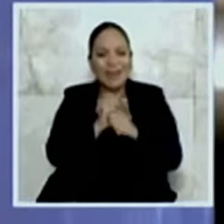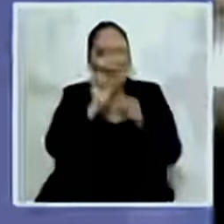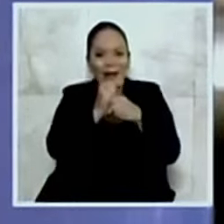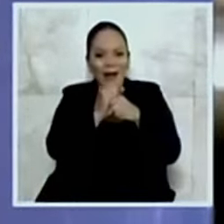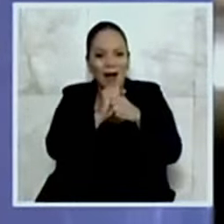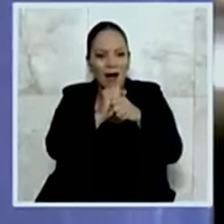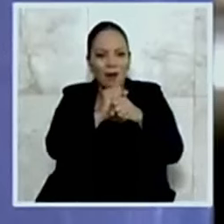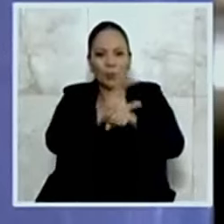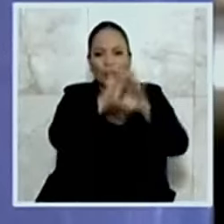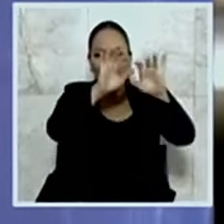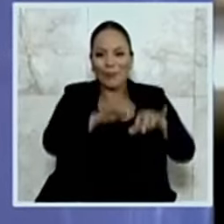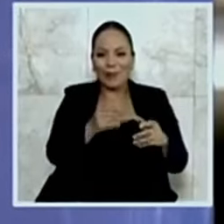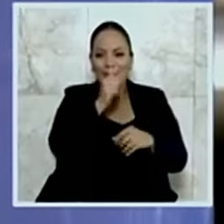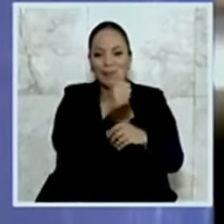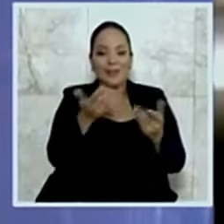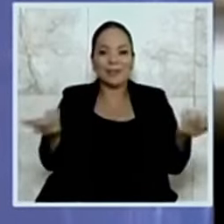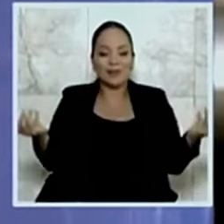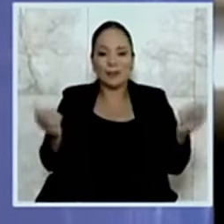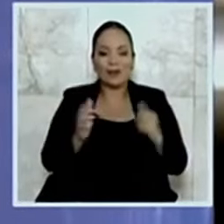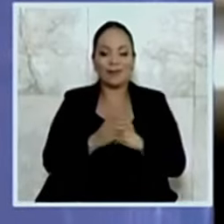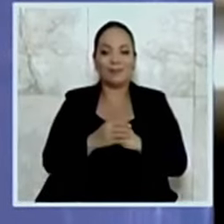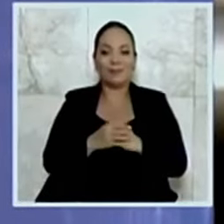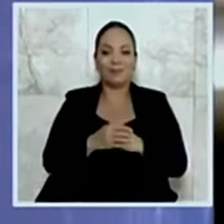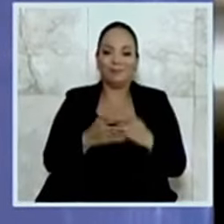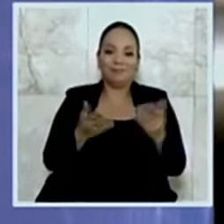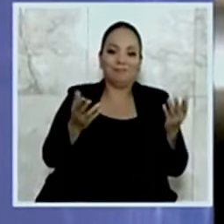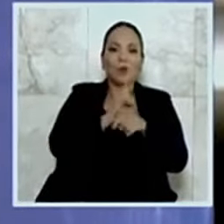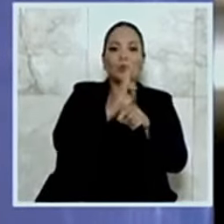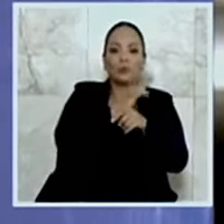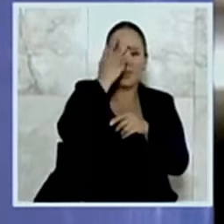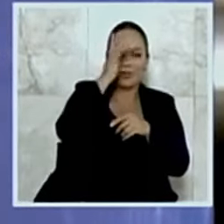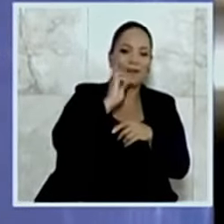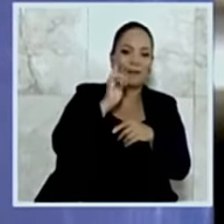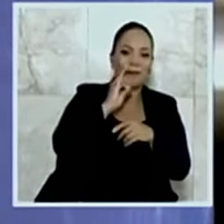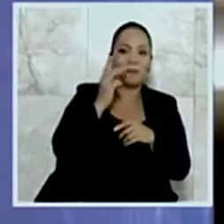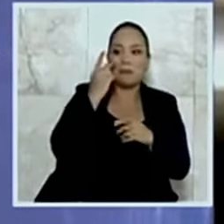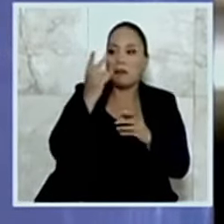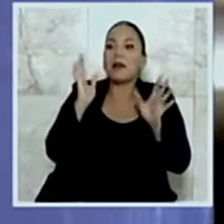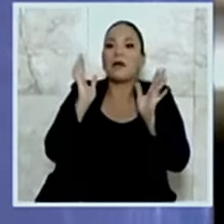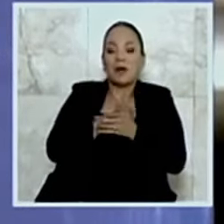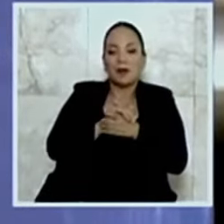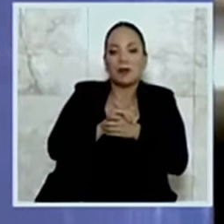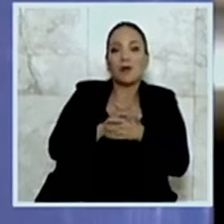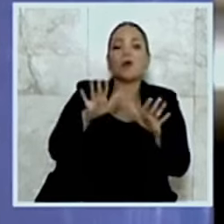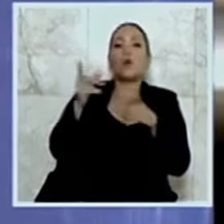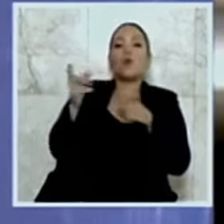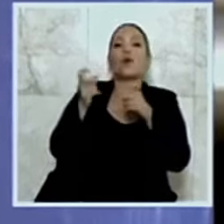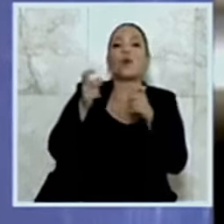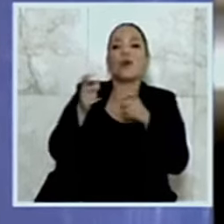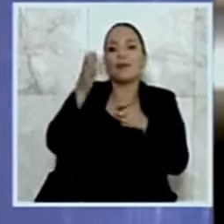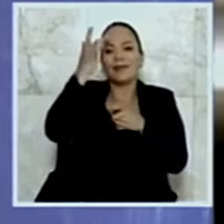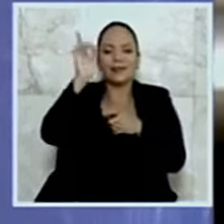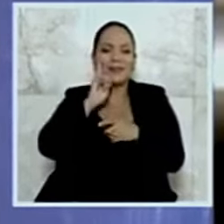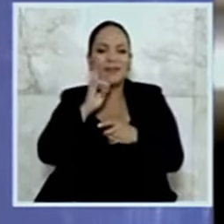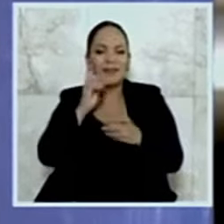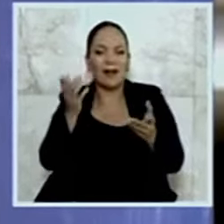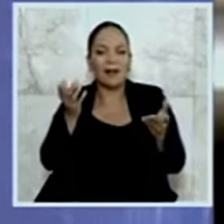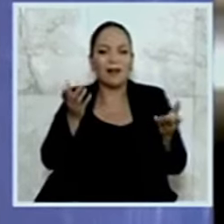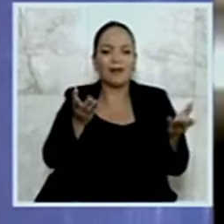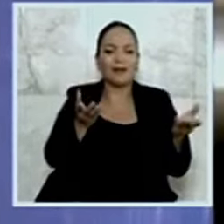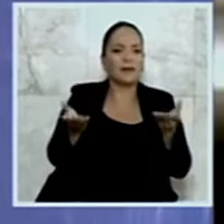no conocemos para proponer un proyecto de ley para regular la